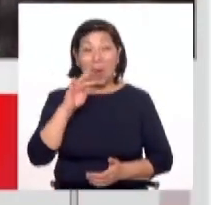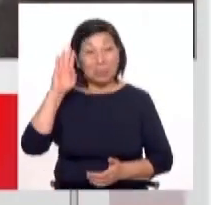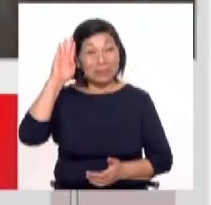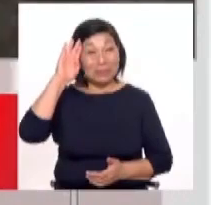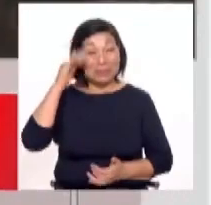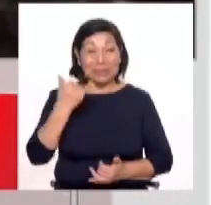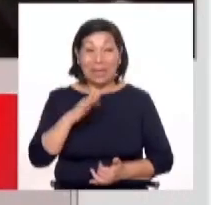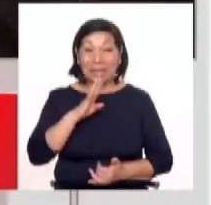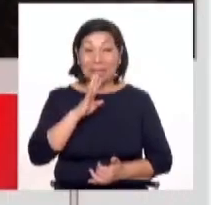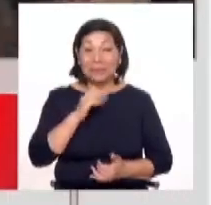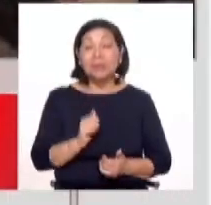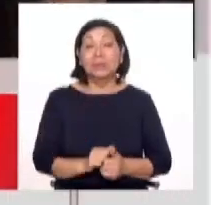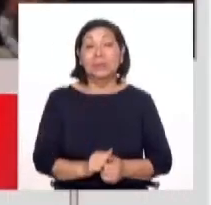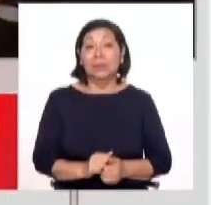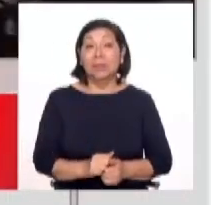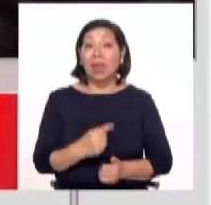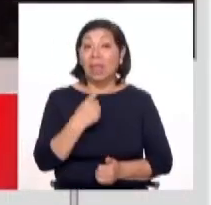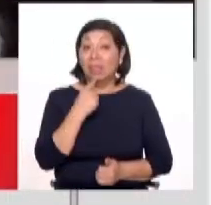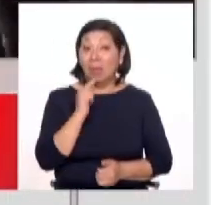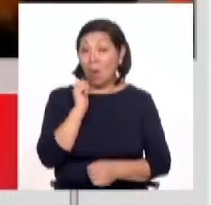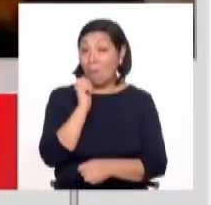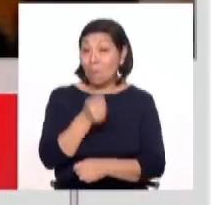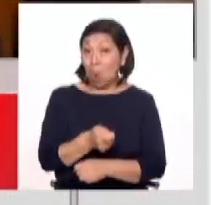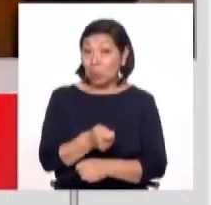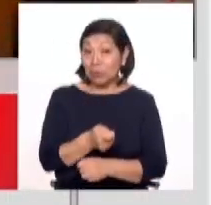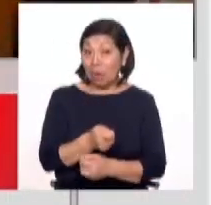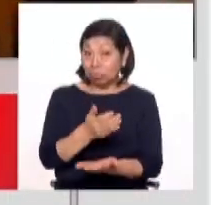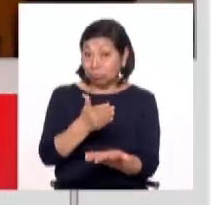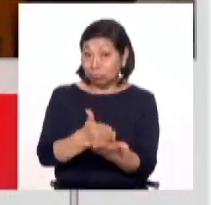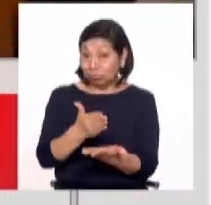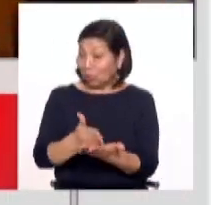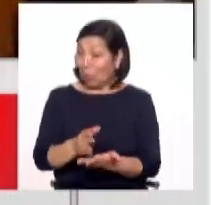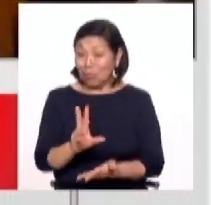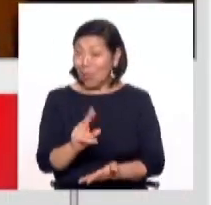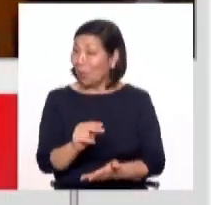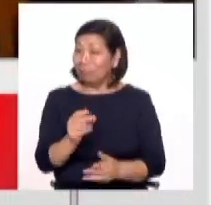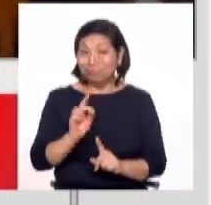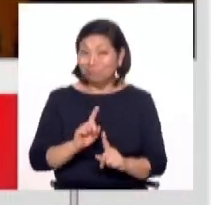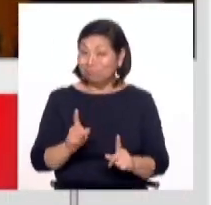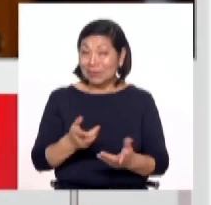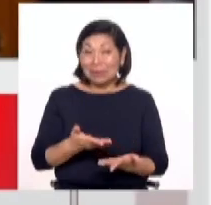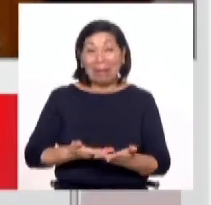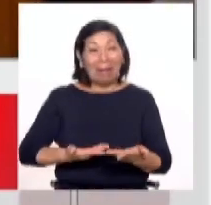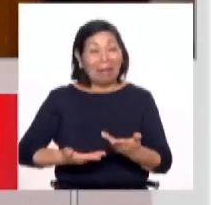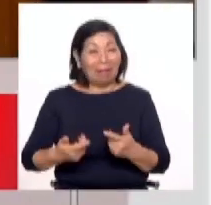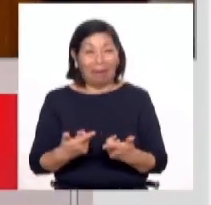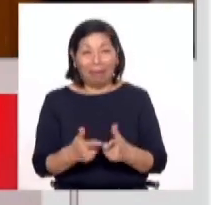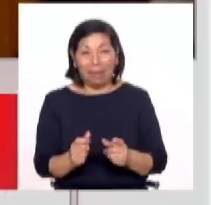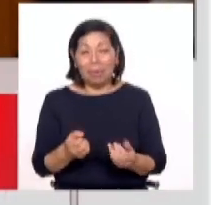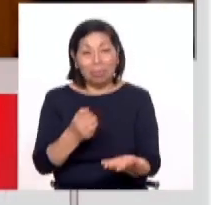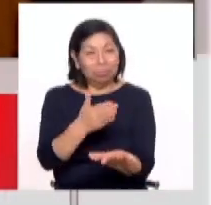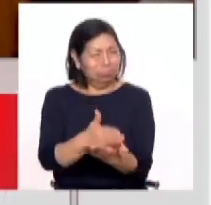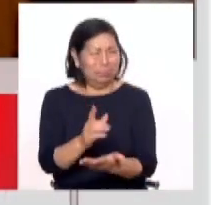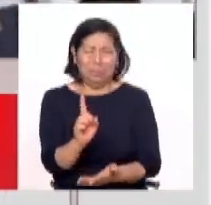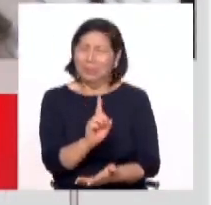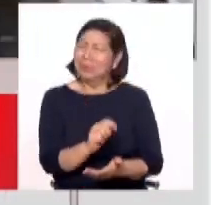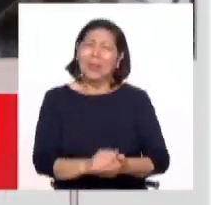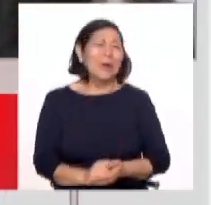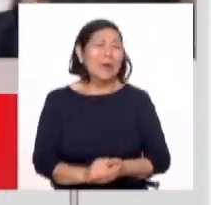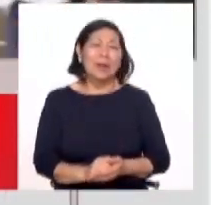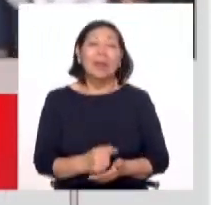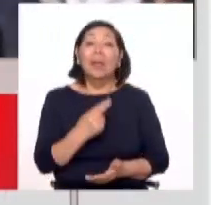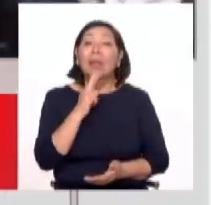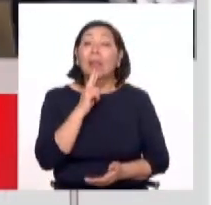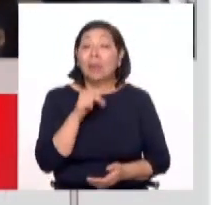tránsito, van a ser multados y remolcados por las grúas de tránsito. No podemos utilizar los espacios públicos como estacionamientos. Por eso